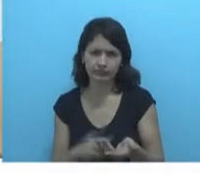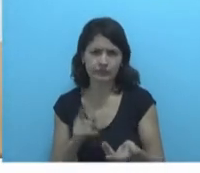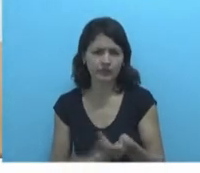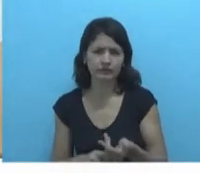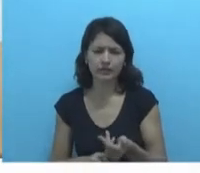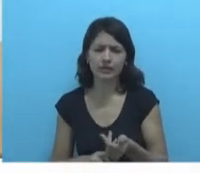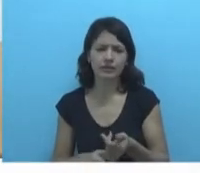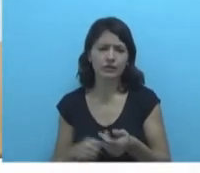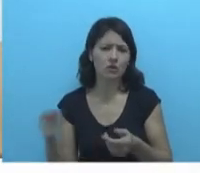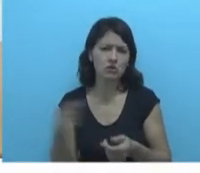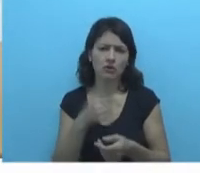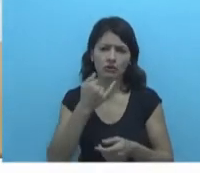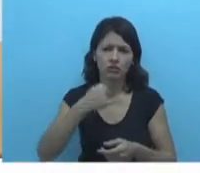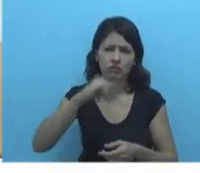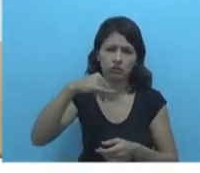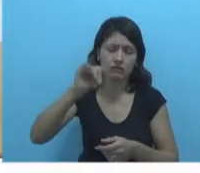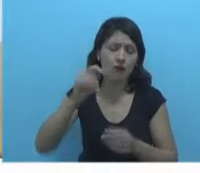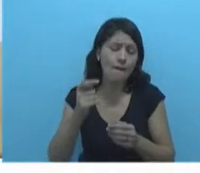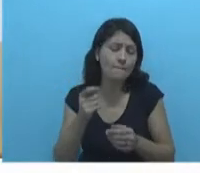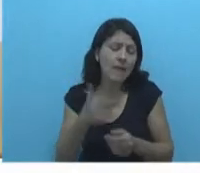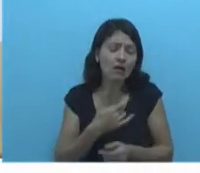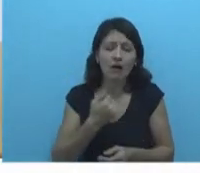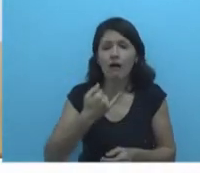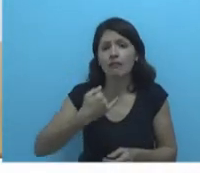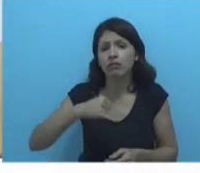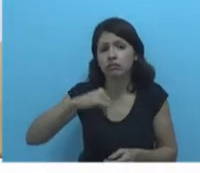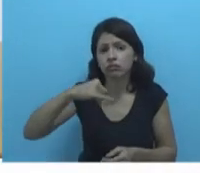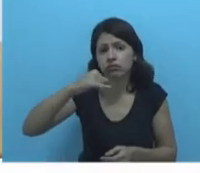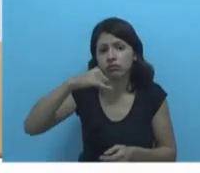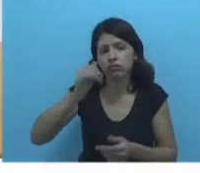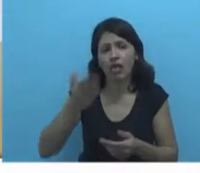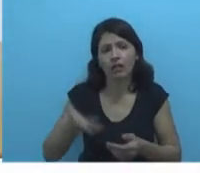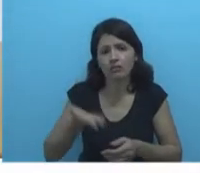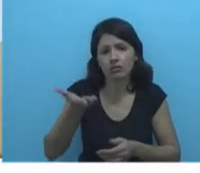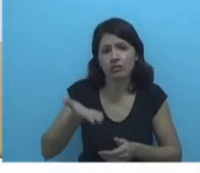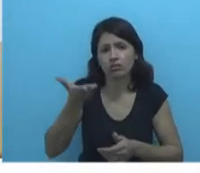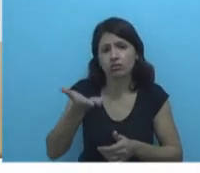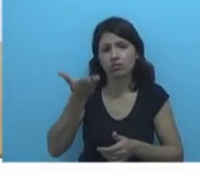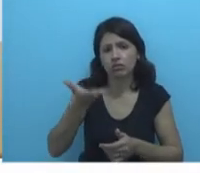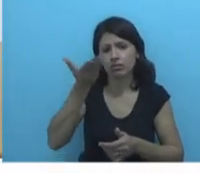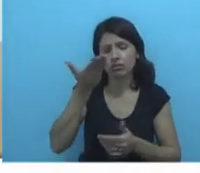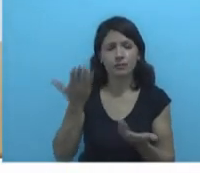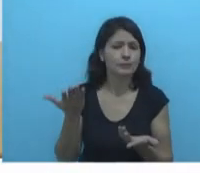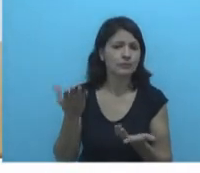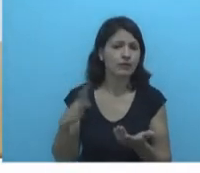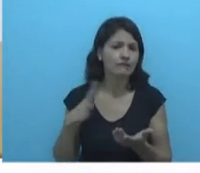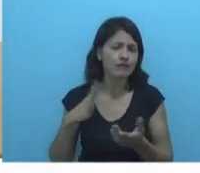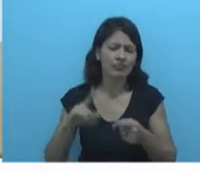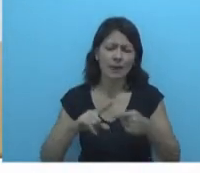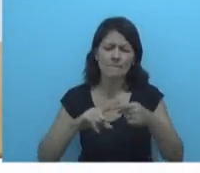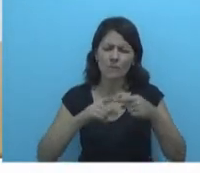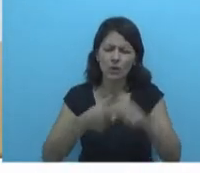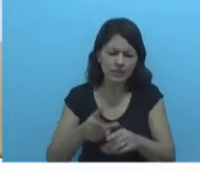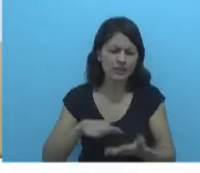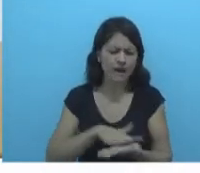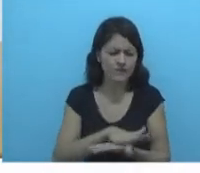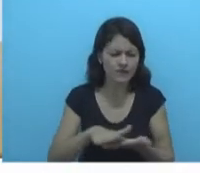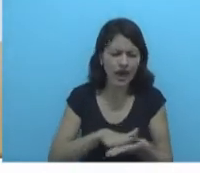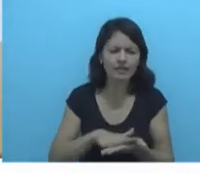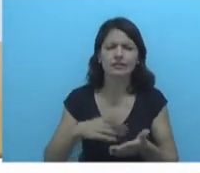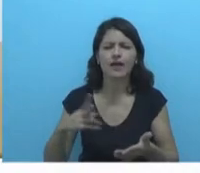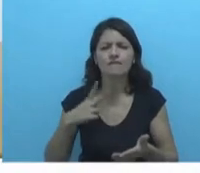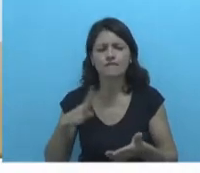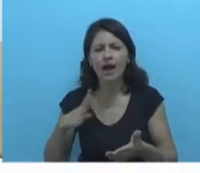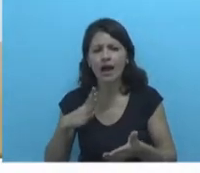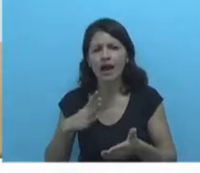la inflación no se resuelve con controles, se resuelve con políticas estructurales, con más oferta de